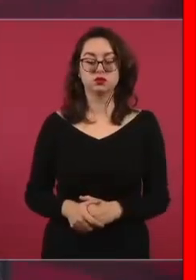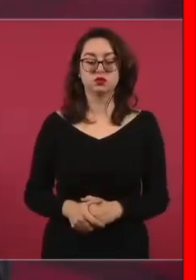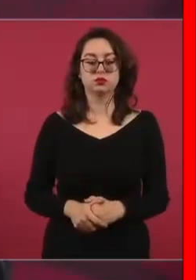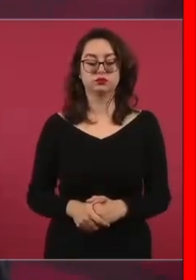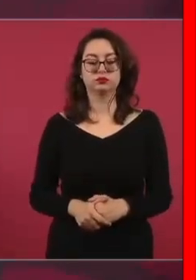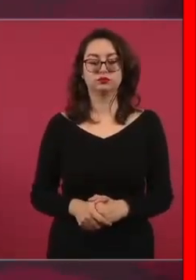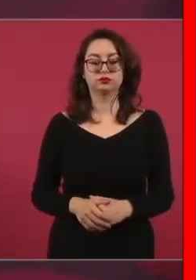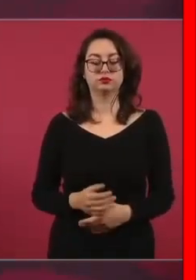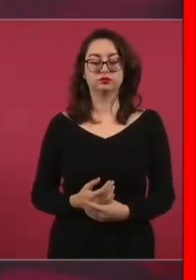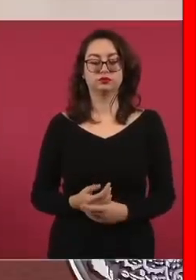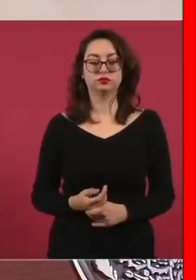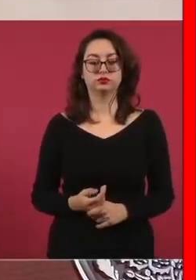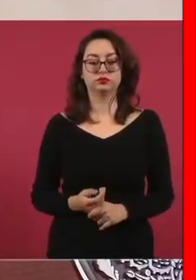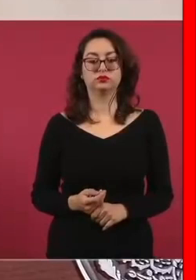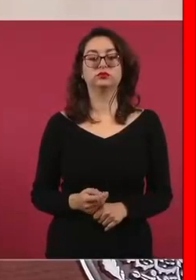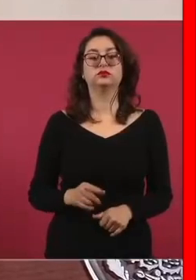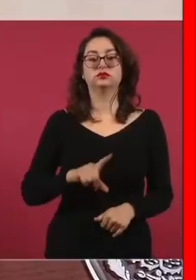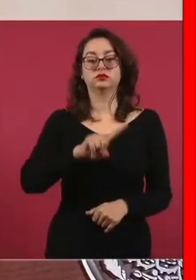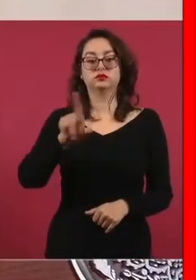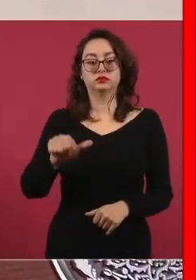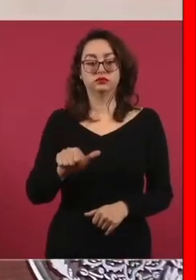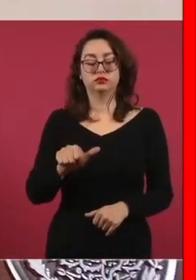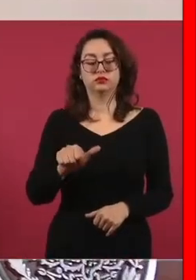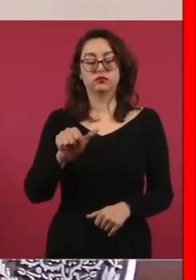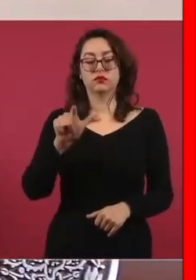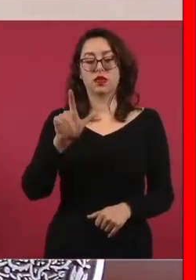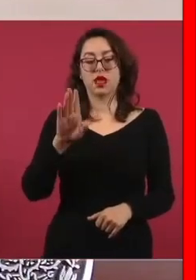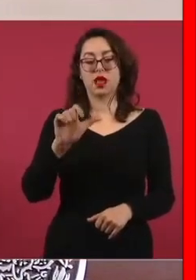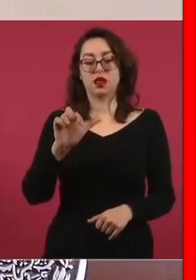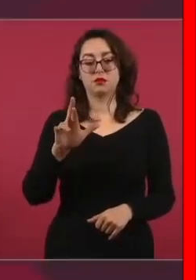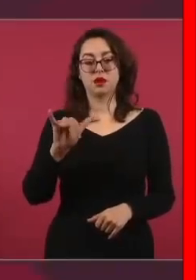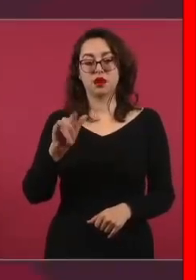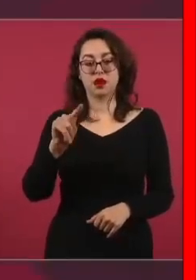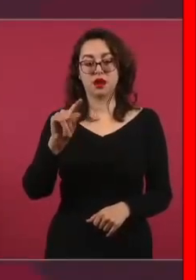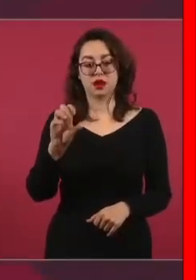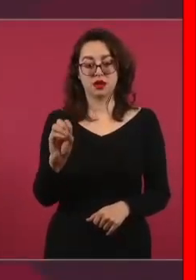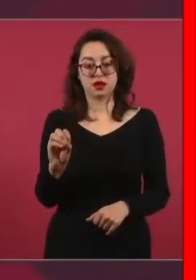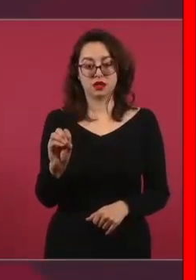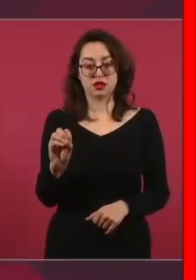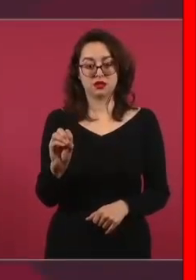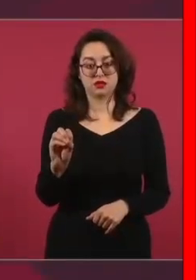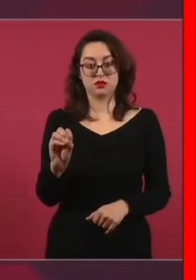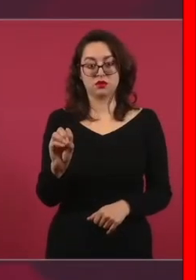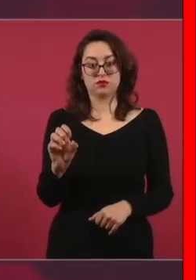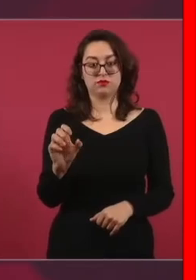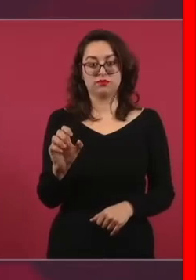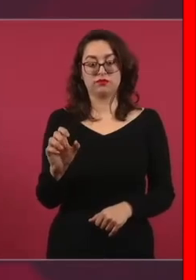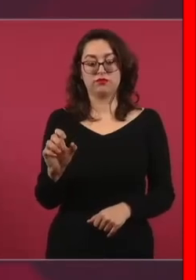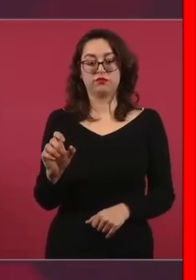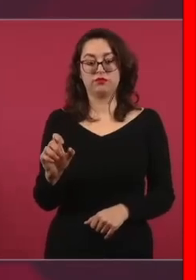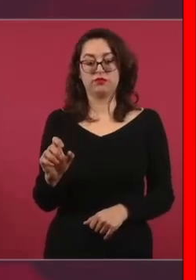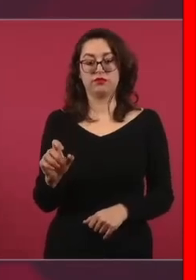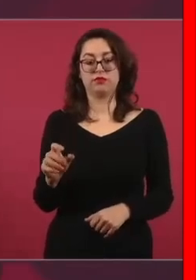llegó Alvarito, que es el único que me toma el pelo,